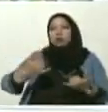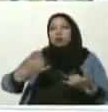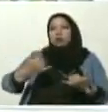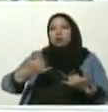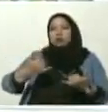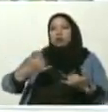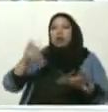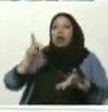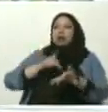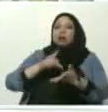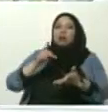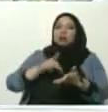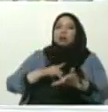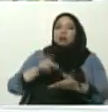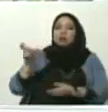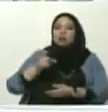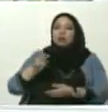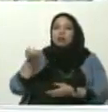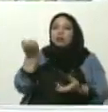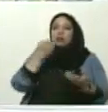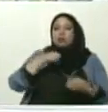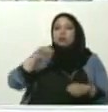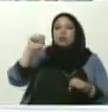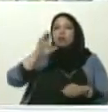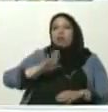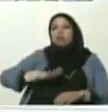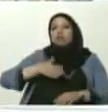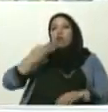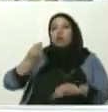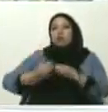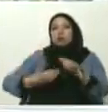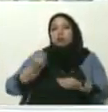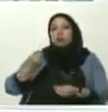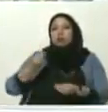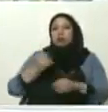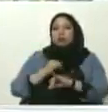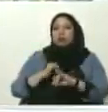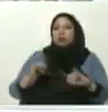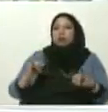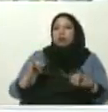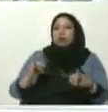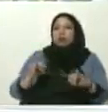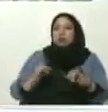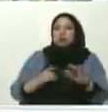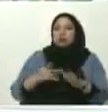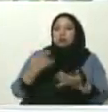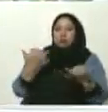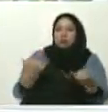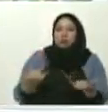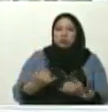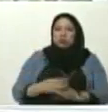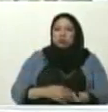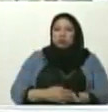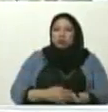haya participación de la sociedad, podemos decir que se pueden construir escenarios de democracia que requiere